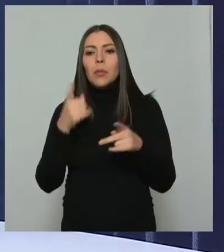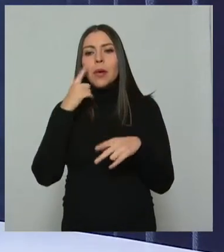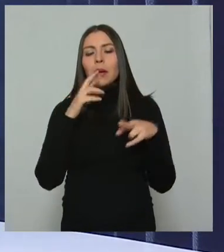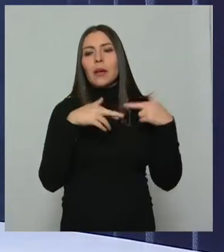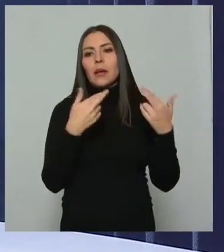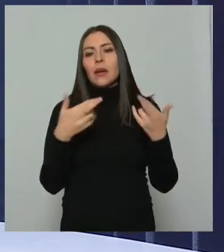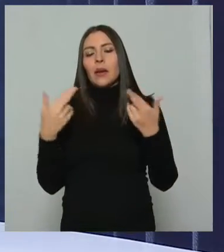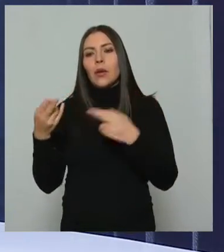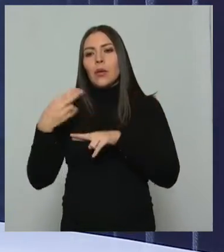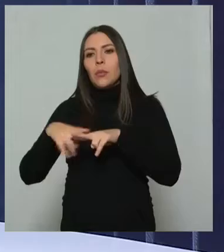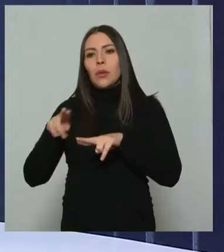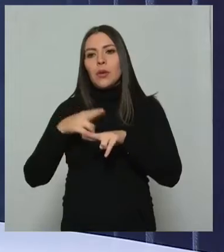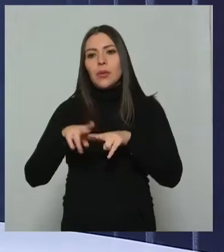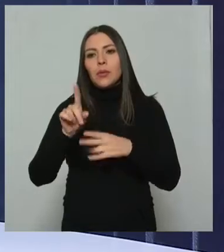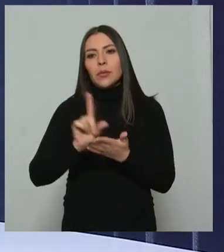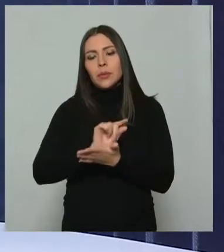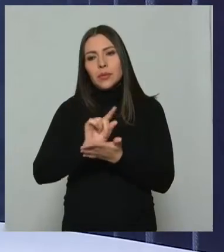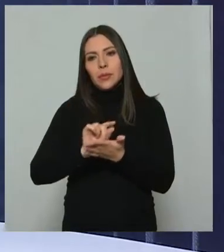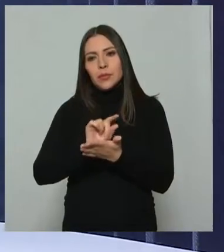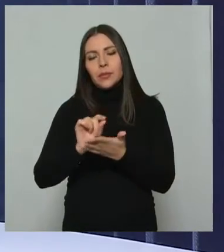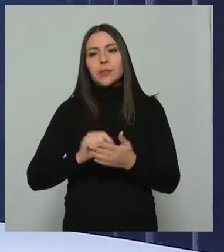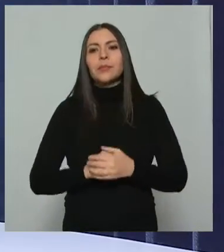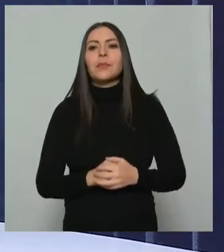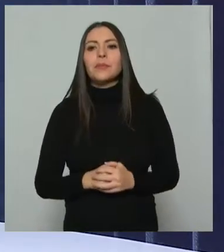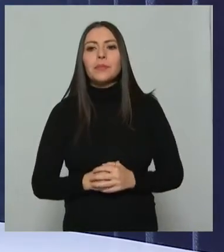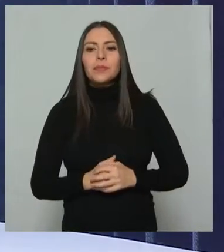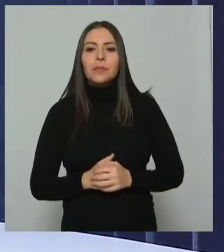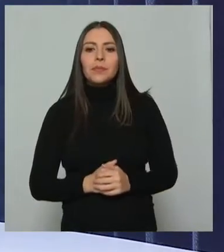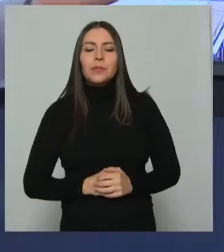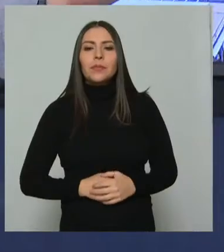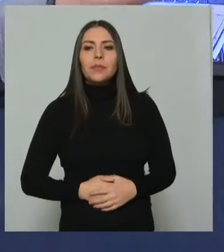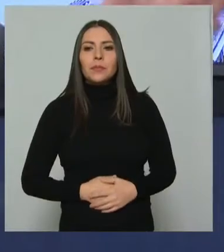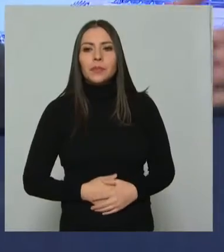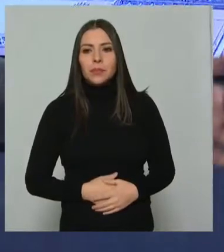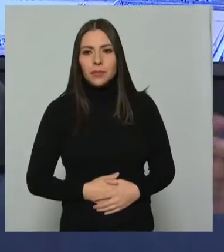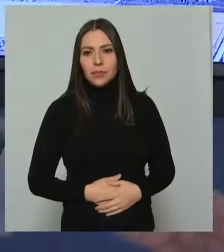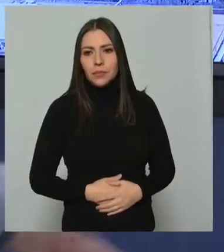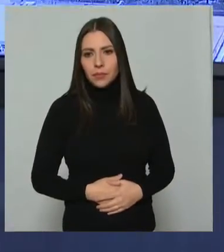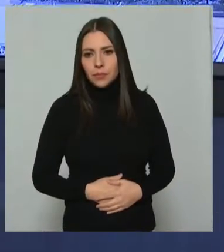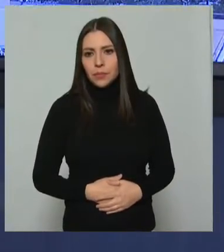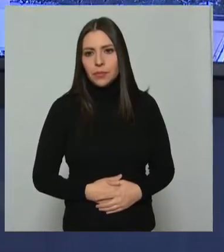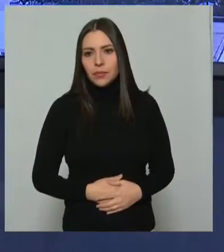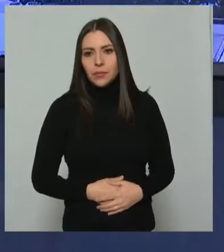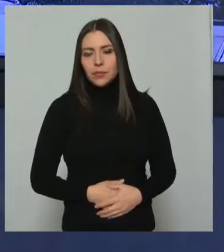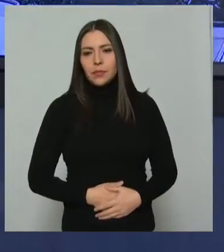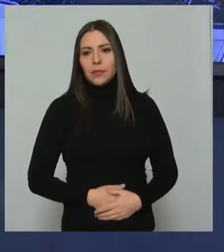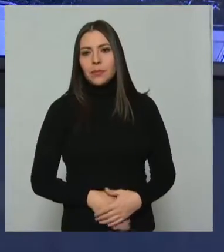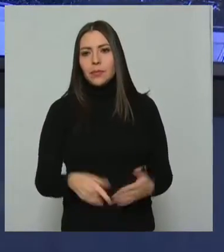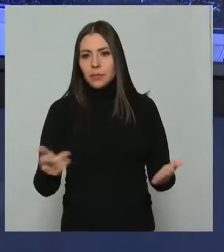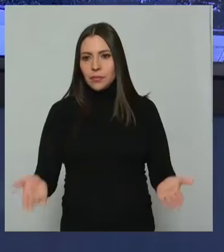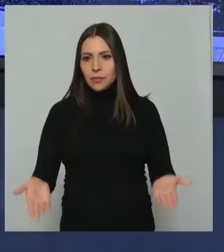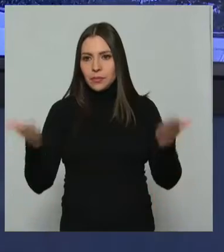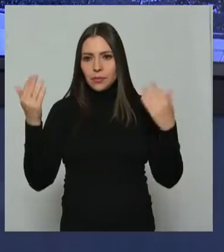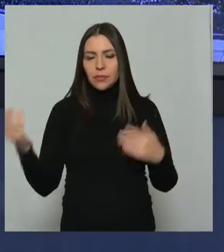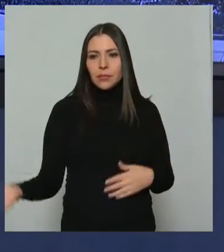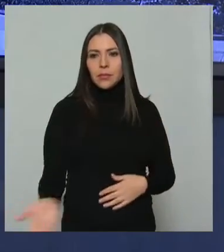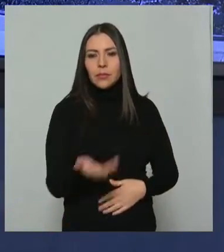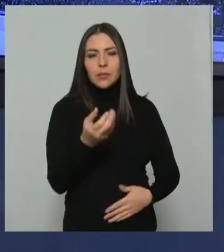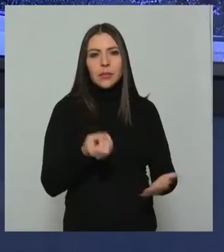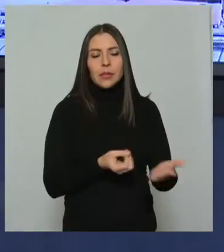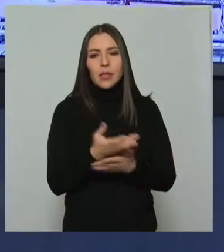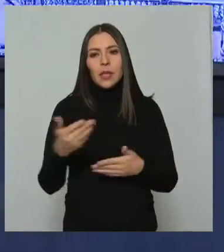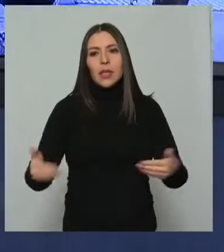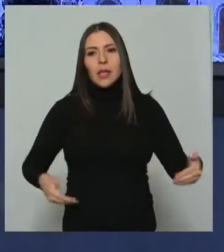a poner en nuestra cuenta de Twitter. Sí, sí, levántense, anden, salgan al teatro. Levántate, Lázaro, ya no estás enfermo.